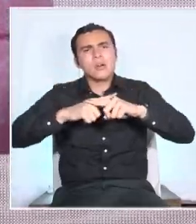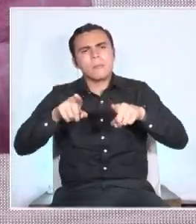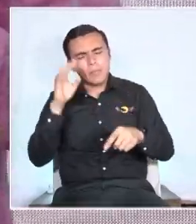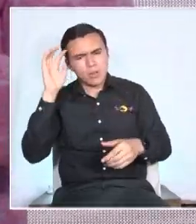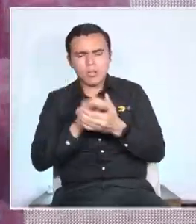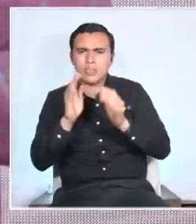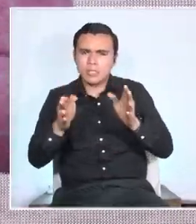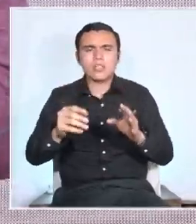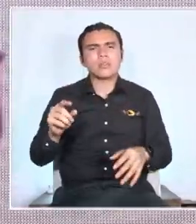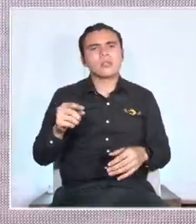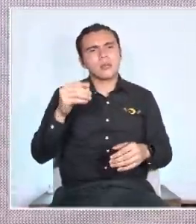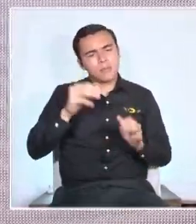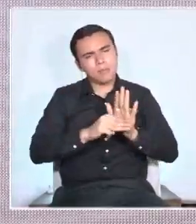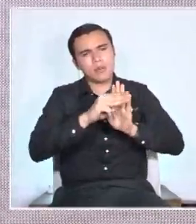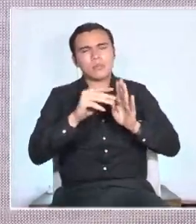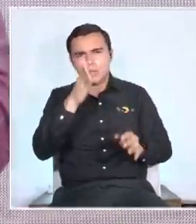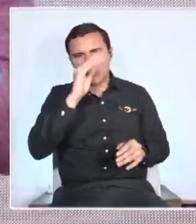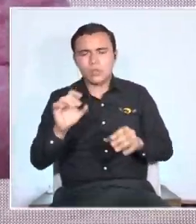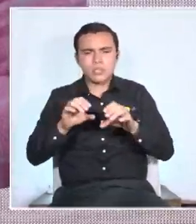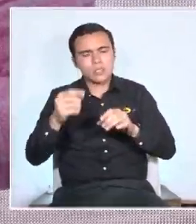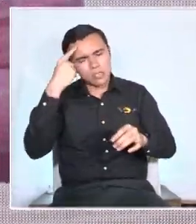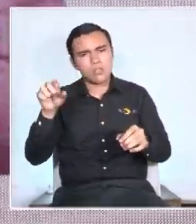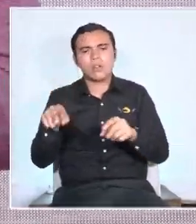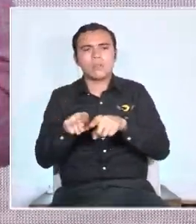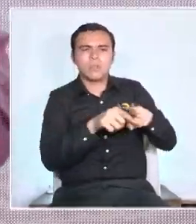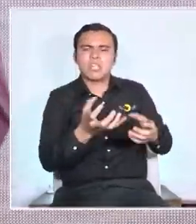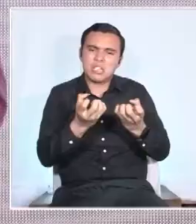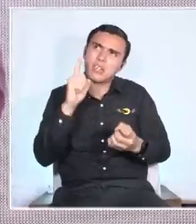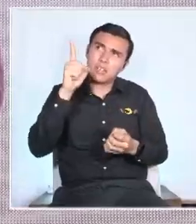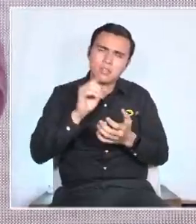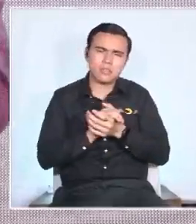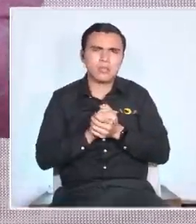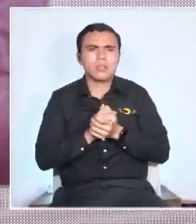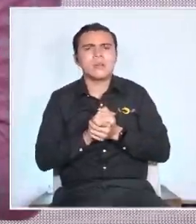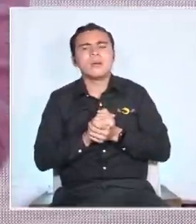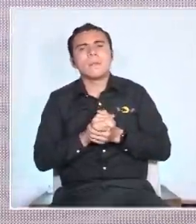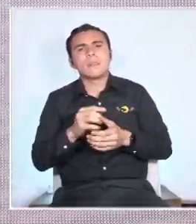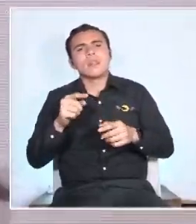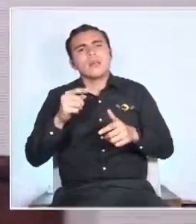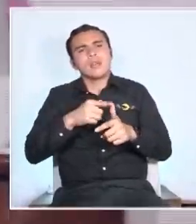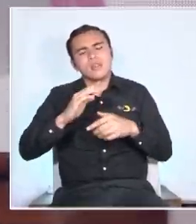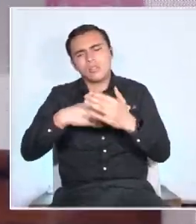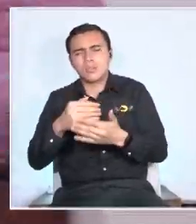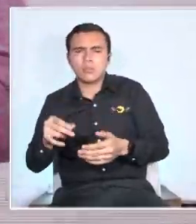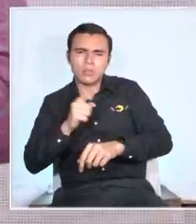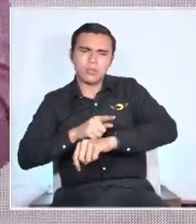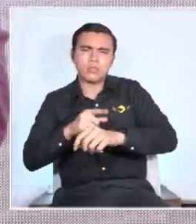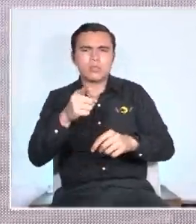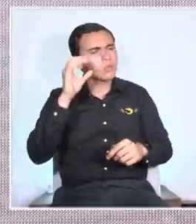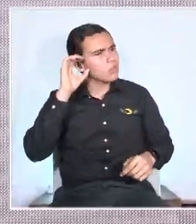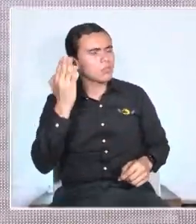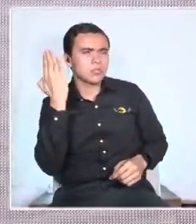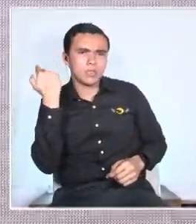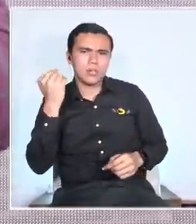creyentes maduros saben que Dios hace como Él quiere. ¿Cuántos dicen amén? En ocasiones no vas a escuchar la petición,